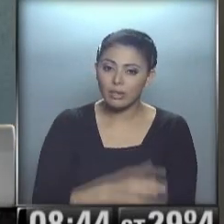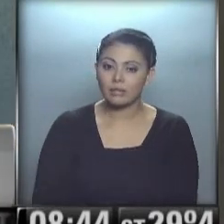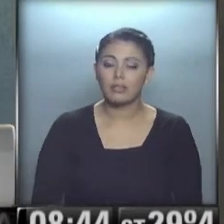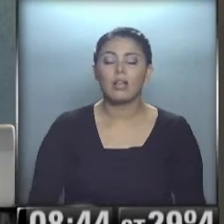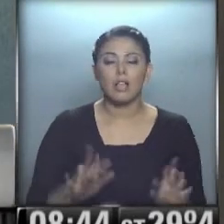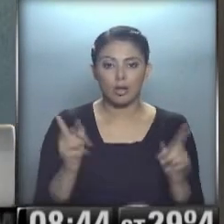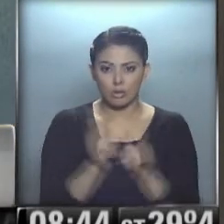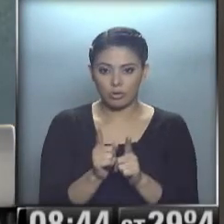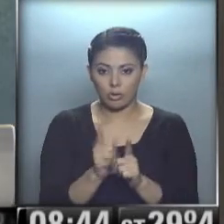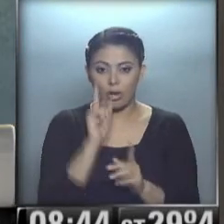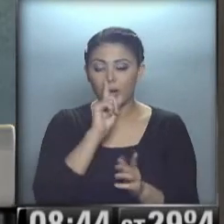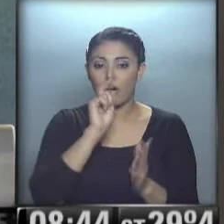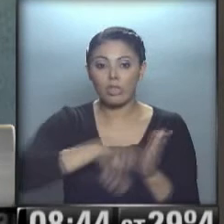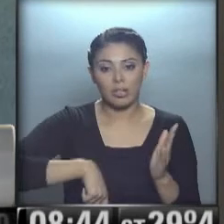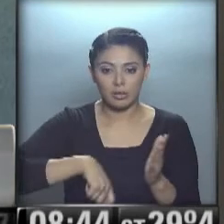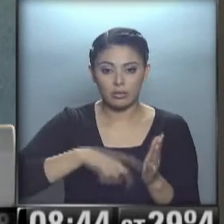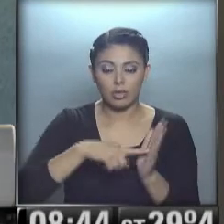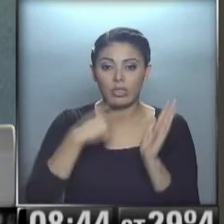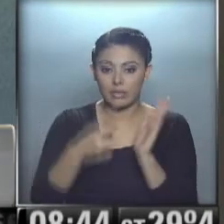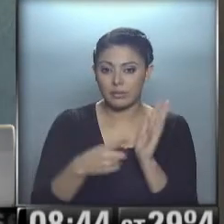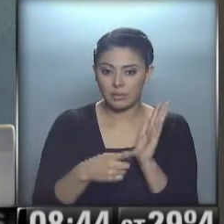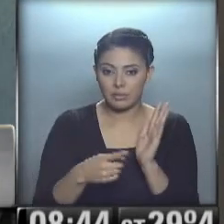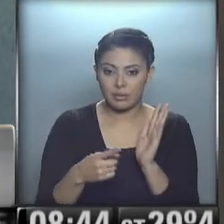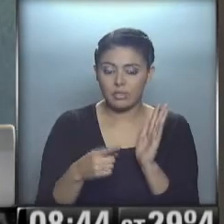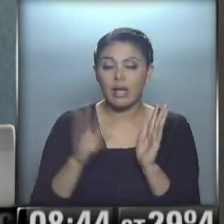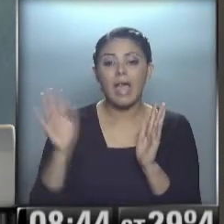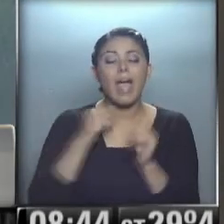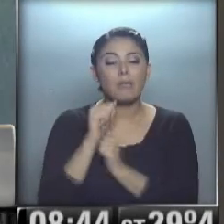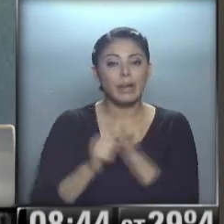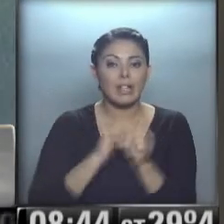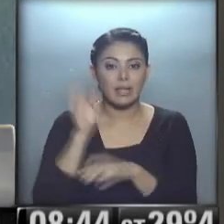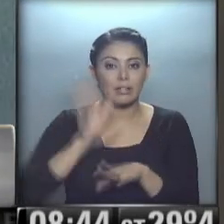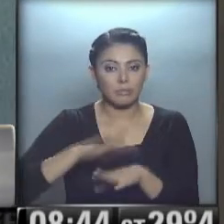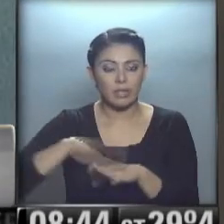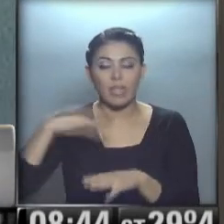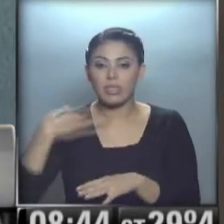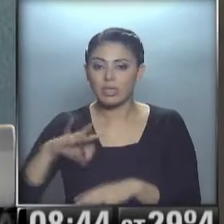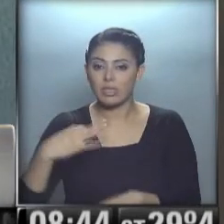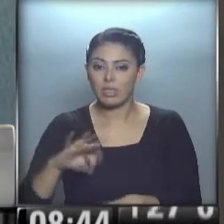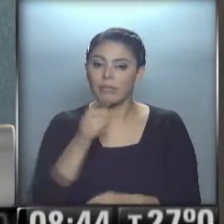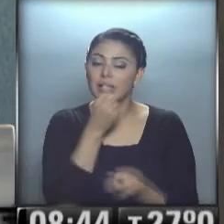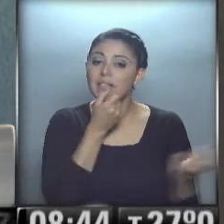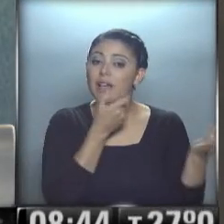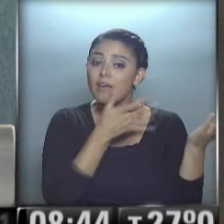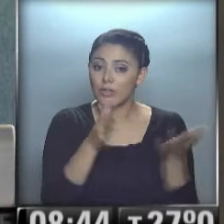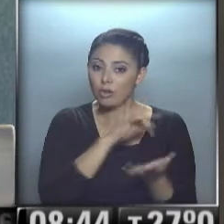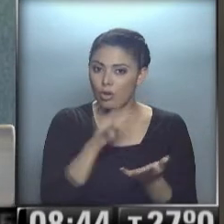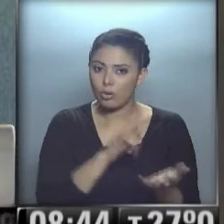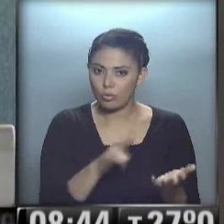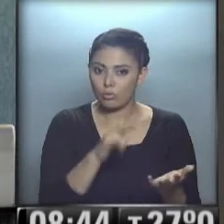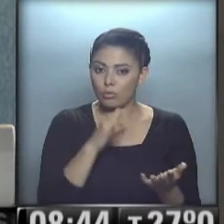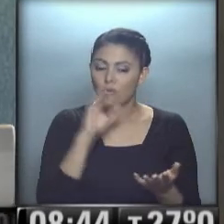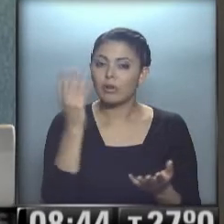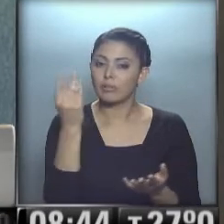Concretamente, el contrato de concesión estipula claramente que las empresas deben proveer la prestación de servicios con parámetros